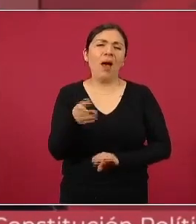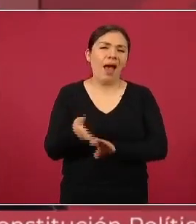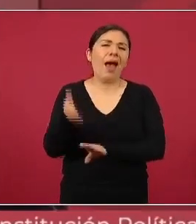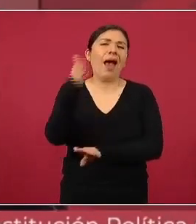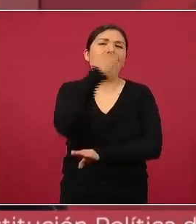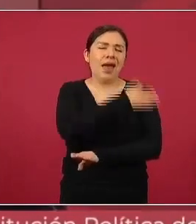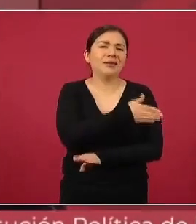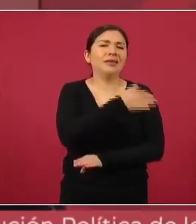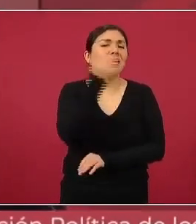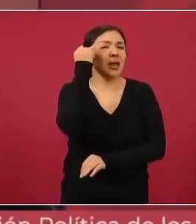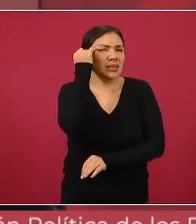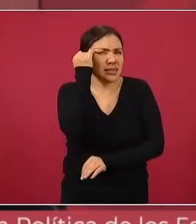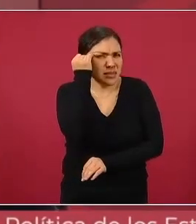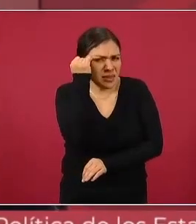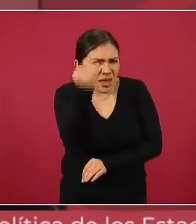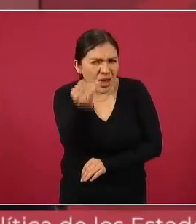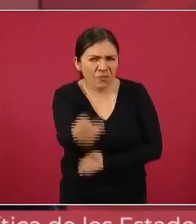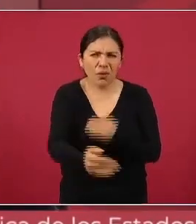el saqueo,